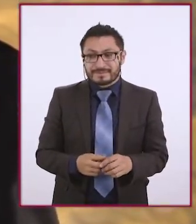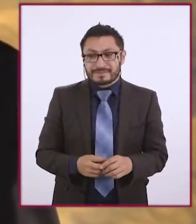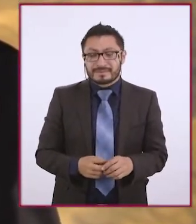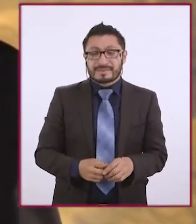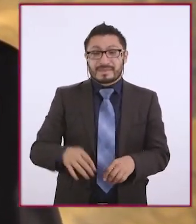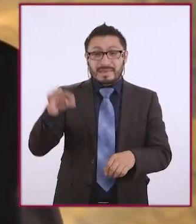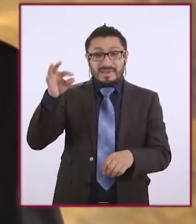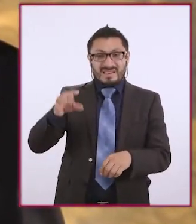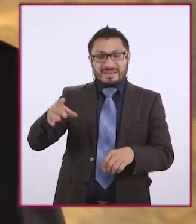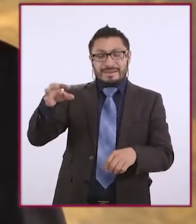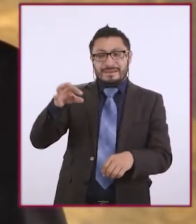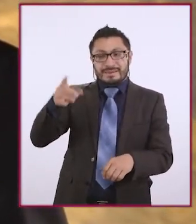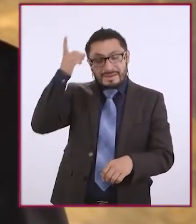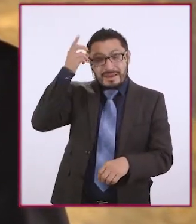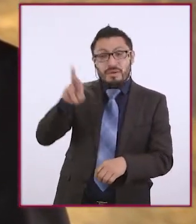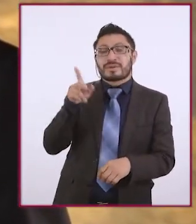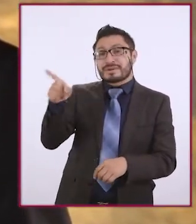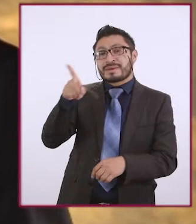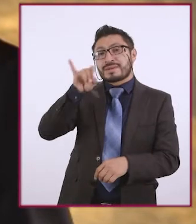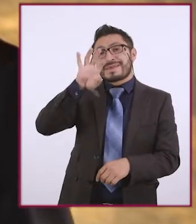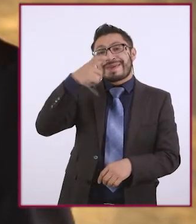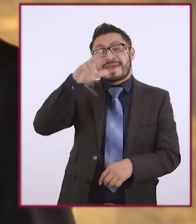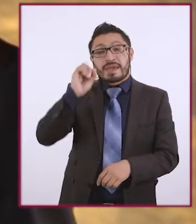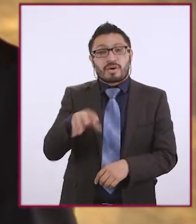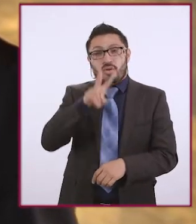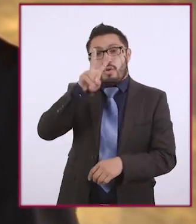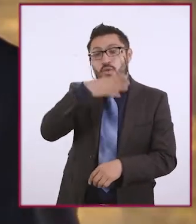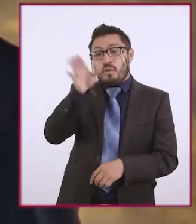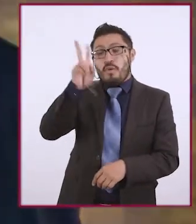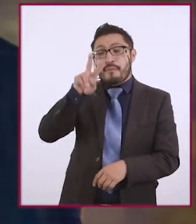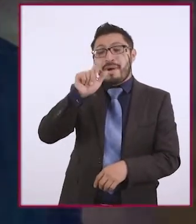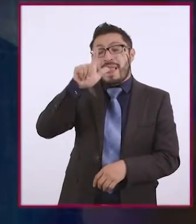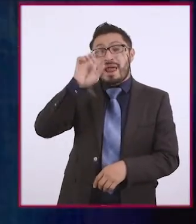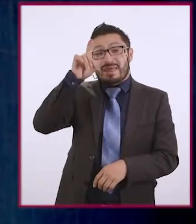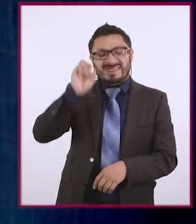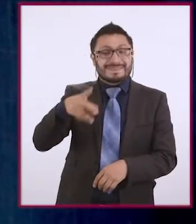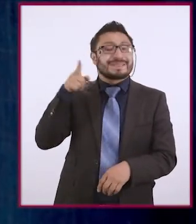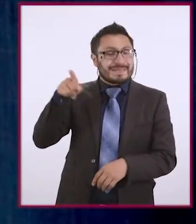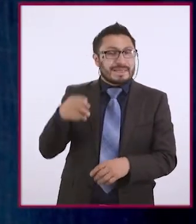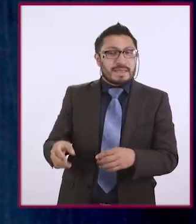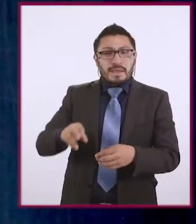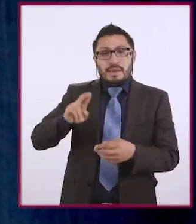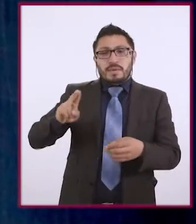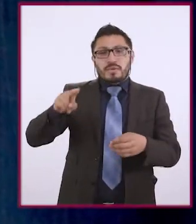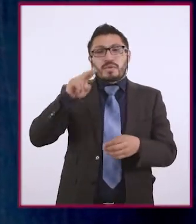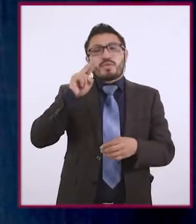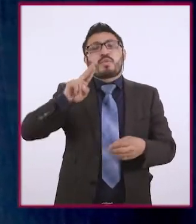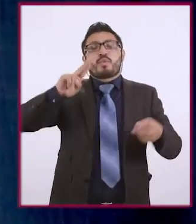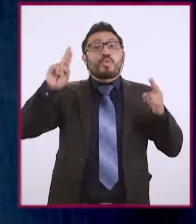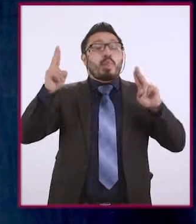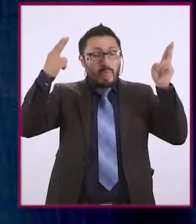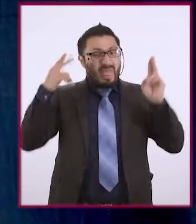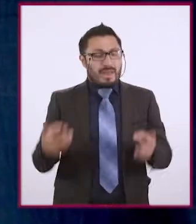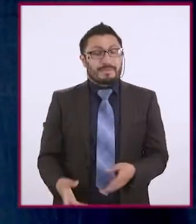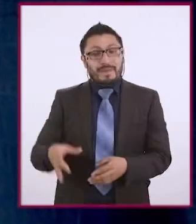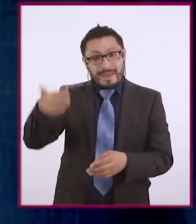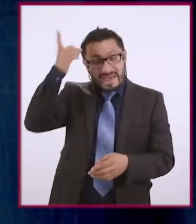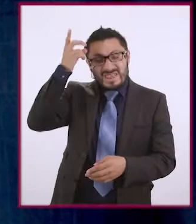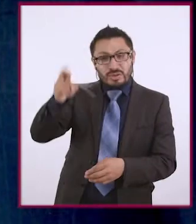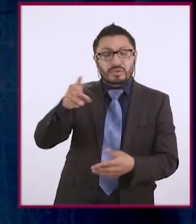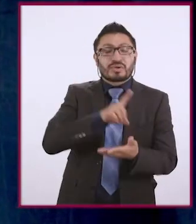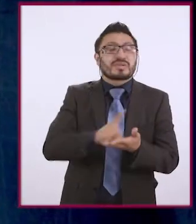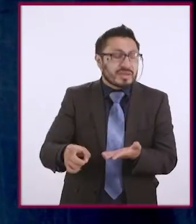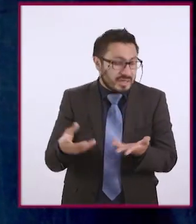El doctor Diego Valadez es egresado de la Universidad Nacional Autónoma de México y doctor en Derecho por la